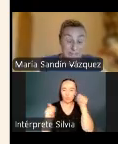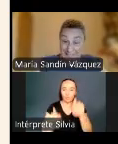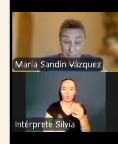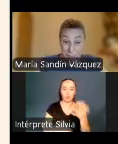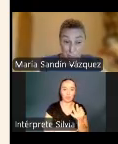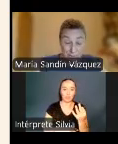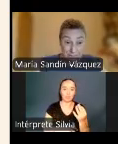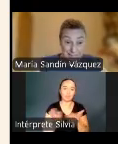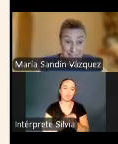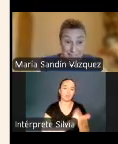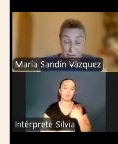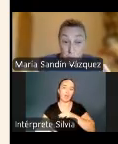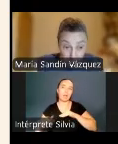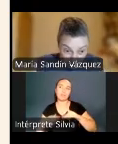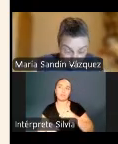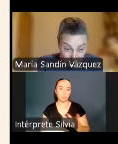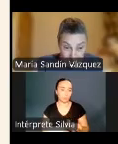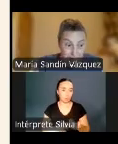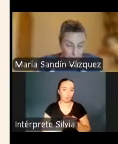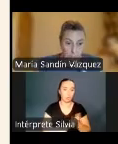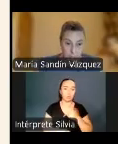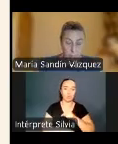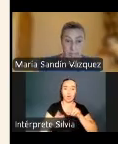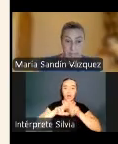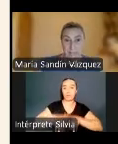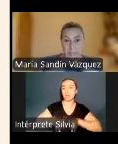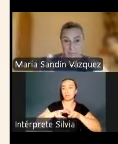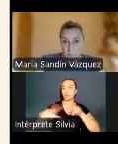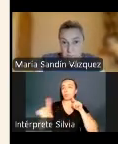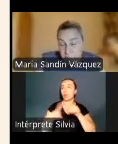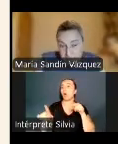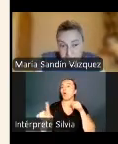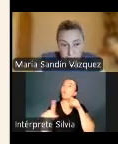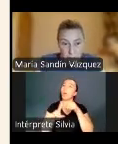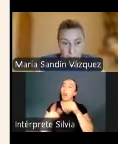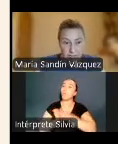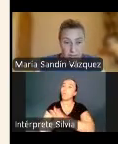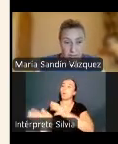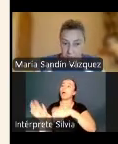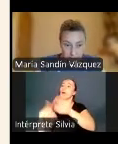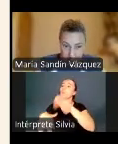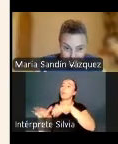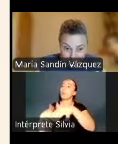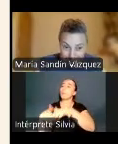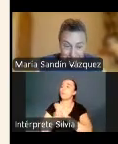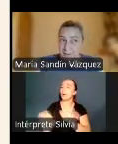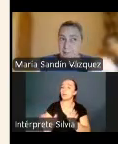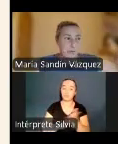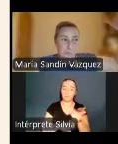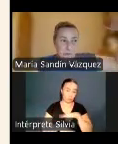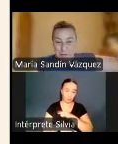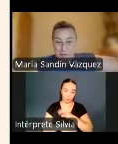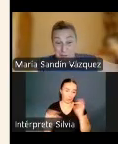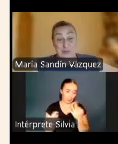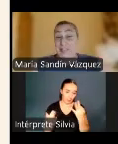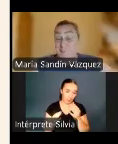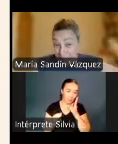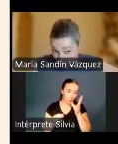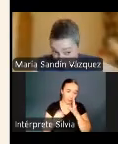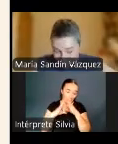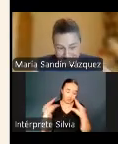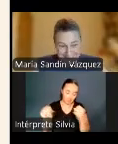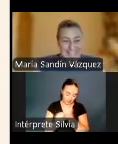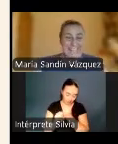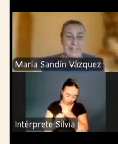nosotros no investigamos solo para publicar, lo tenemos que publicar, trabajamos en la universidad, es así, por muchas otras